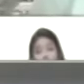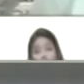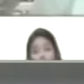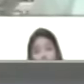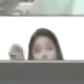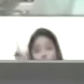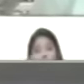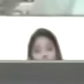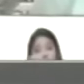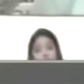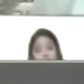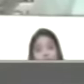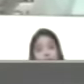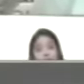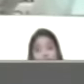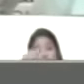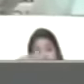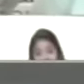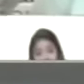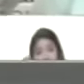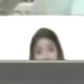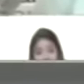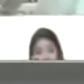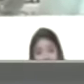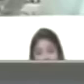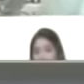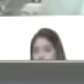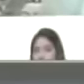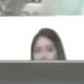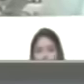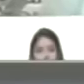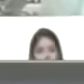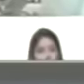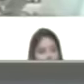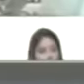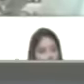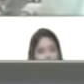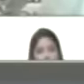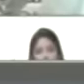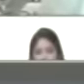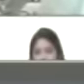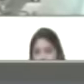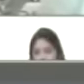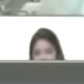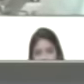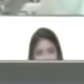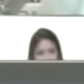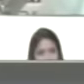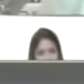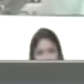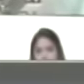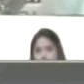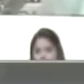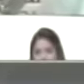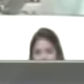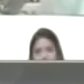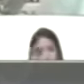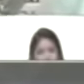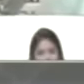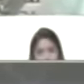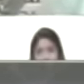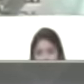venezolano que la situación en Rodeo 2 se encuentra bajo total normalidad. Aquí continúa el régimen penitenciario